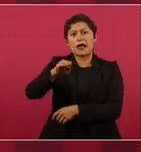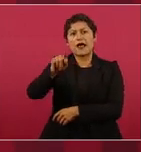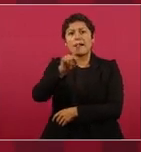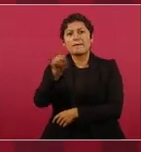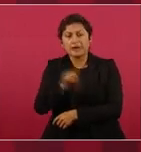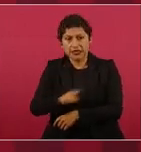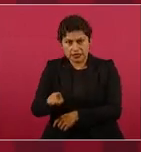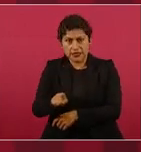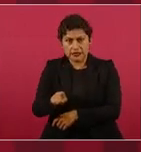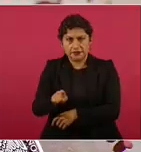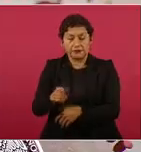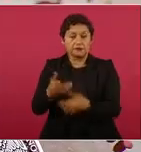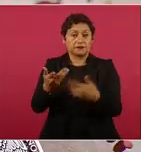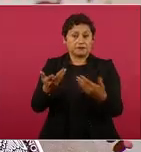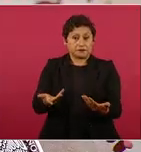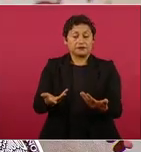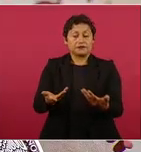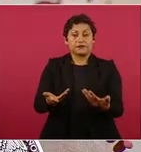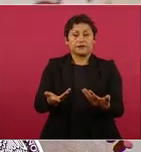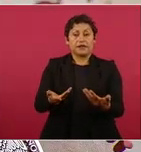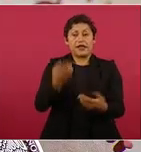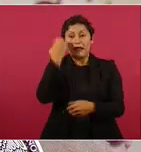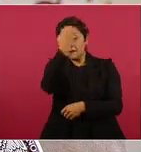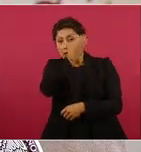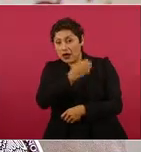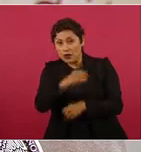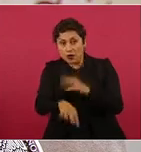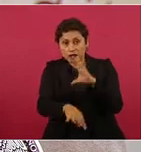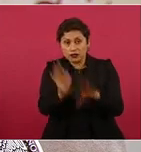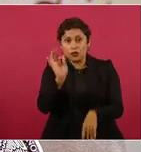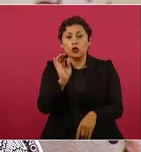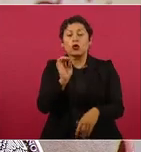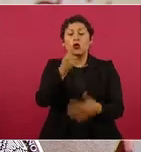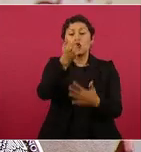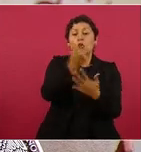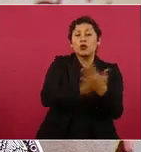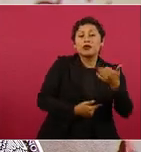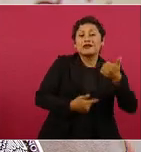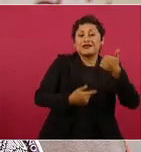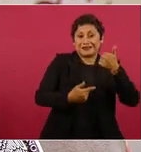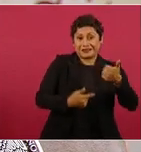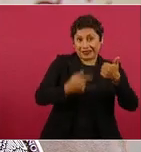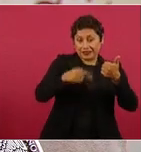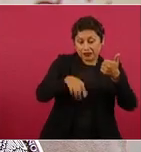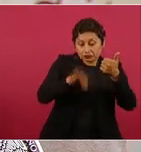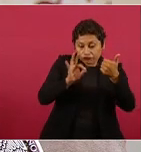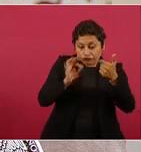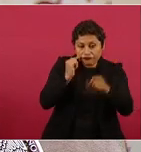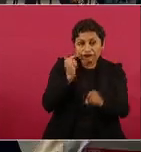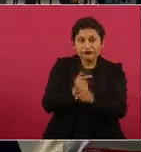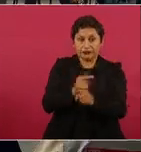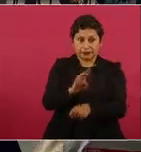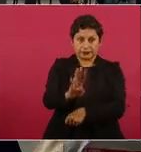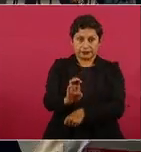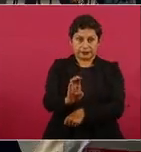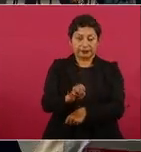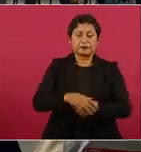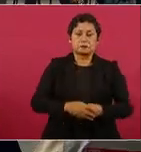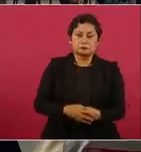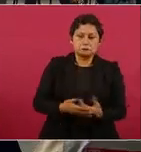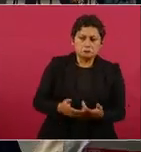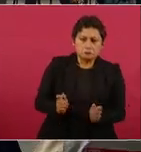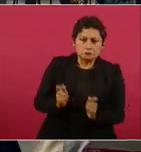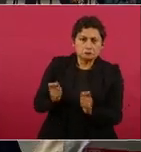metabolitos que están registrados como en el cuadro del tamiz metabólico. Interesantemente,